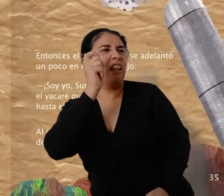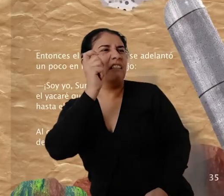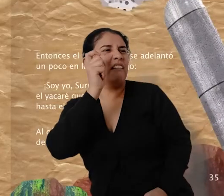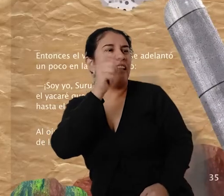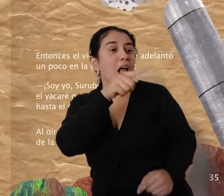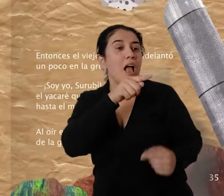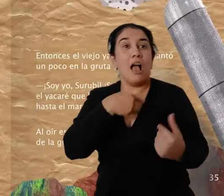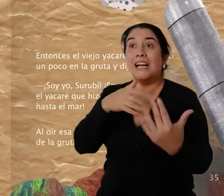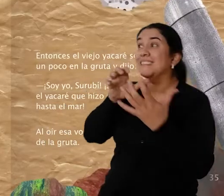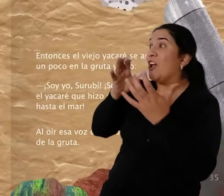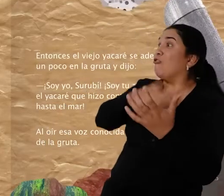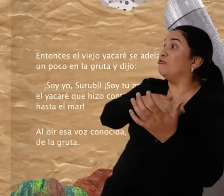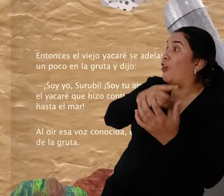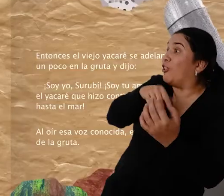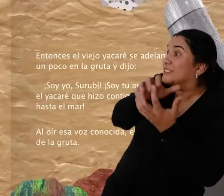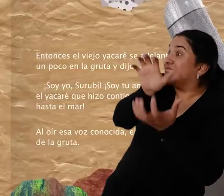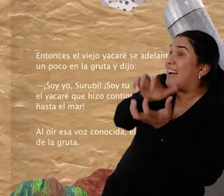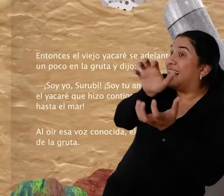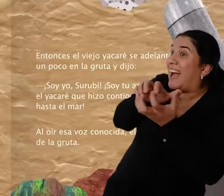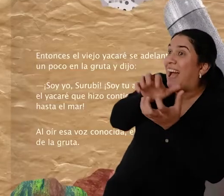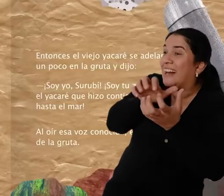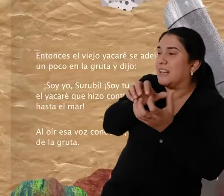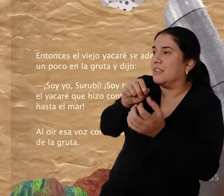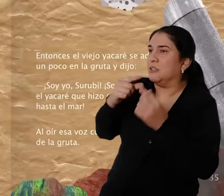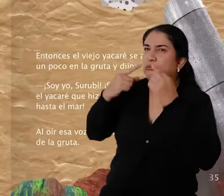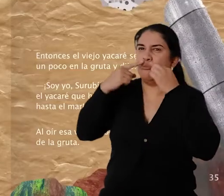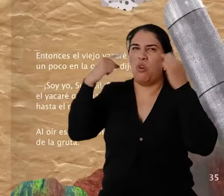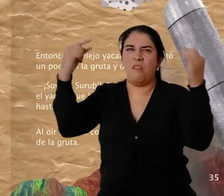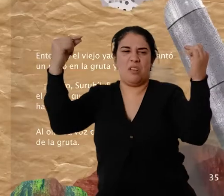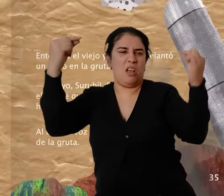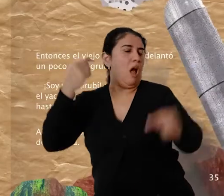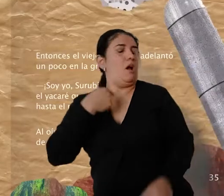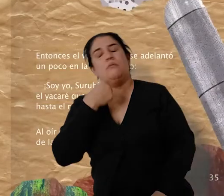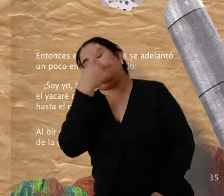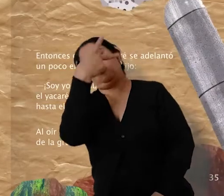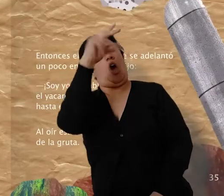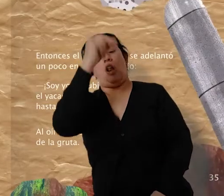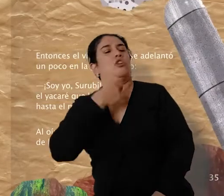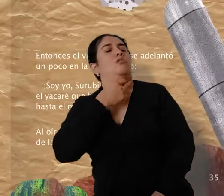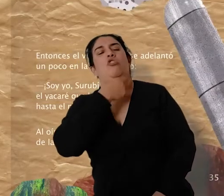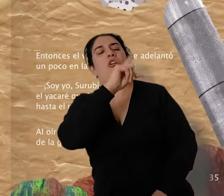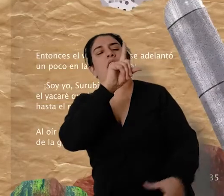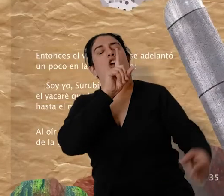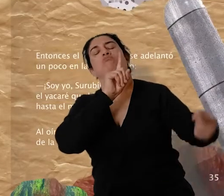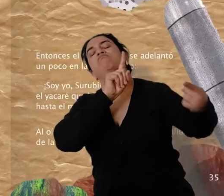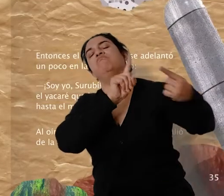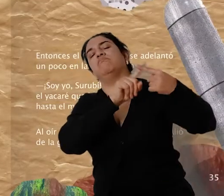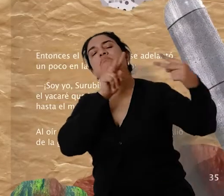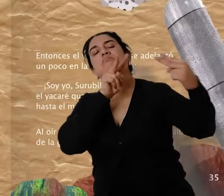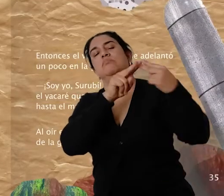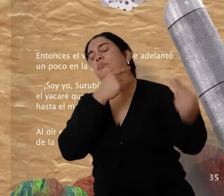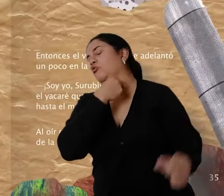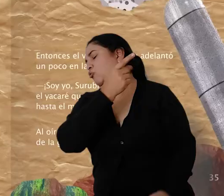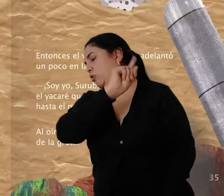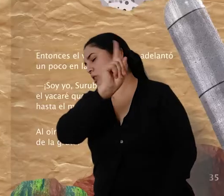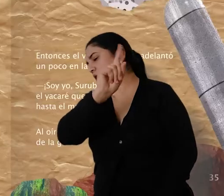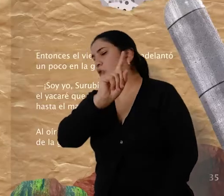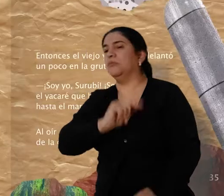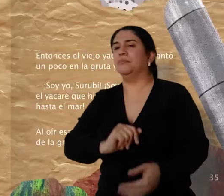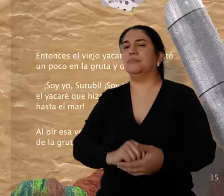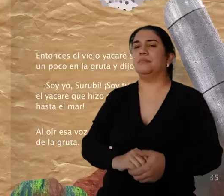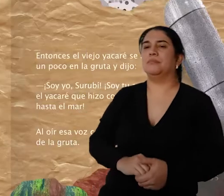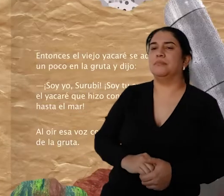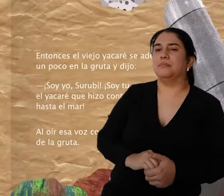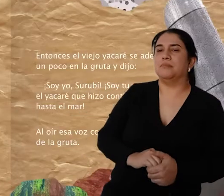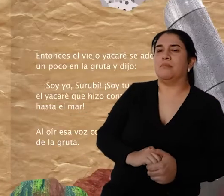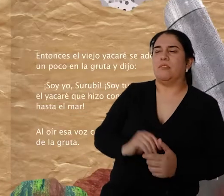me llama? Contestó el surubí. ¡Somos nosotros, los yacarés! No tengo ni quiero tener relación